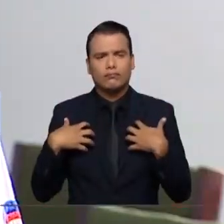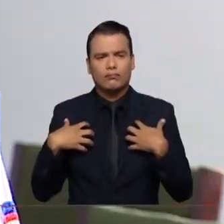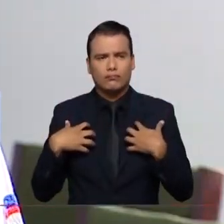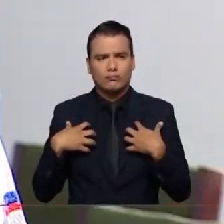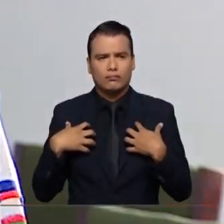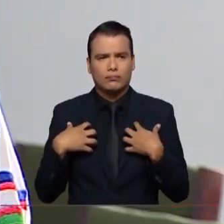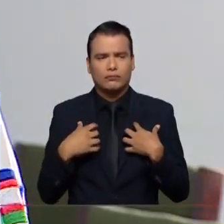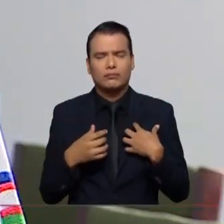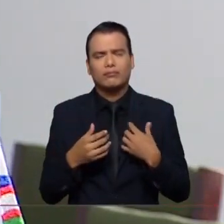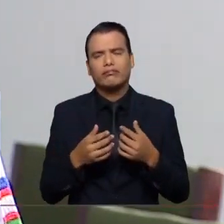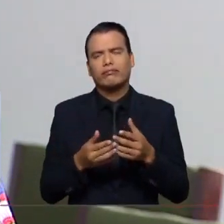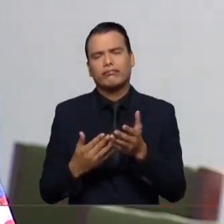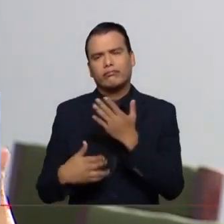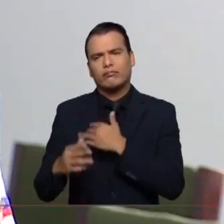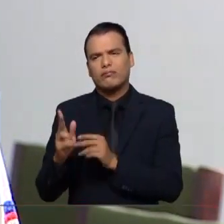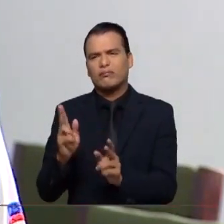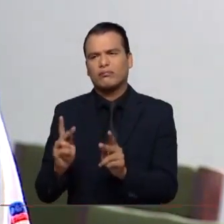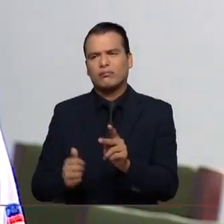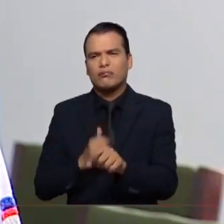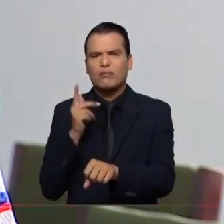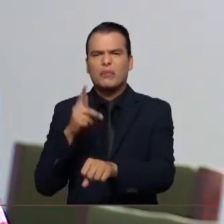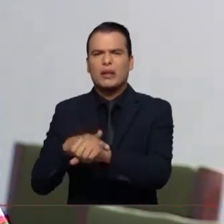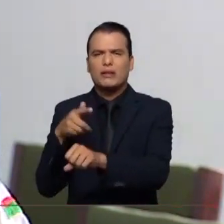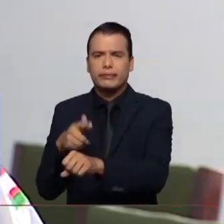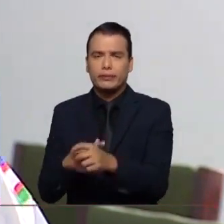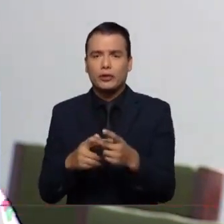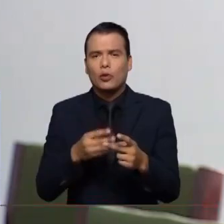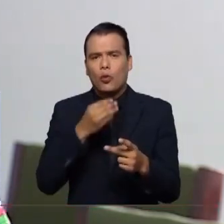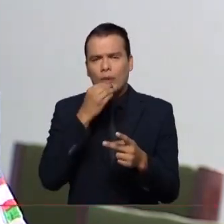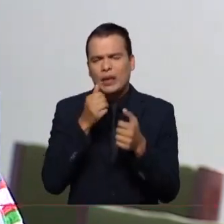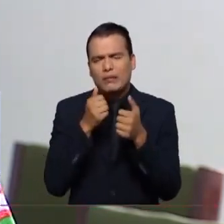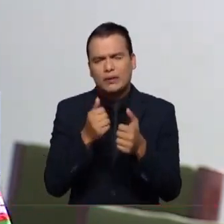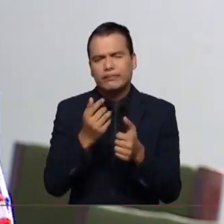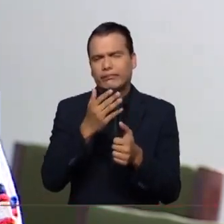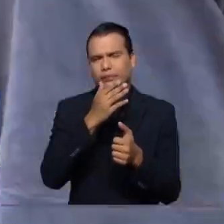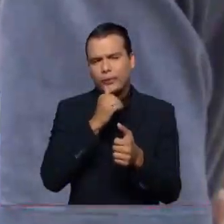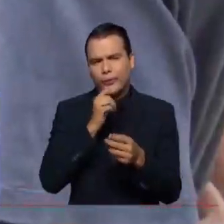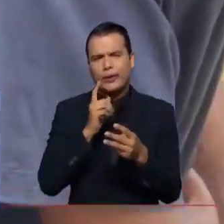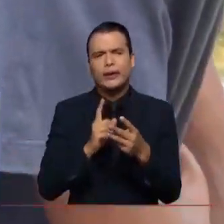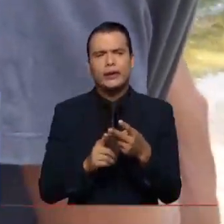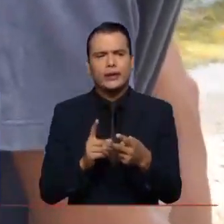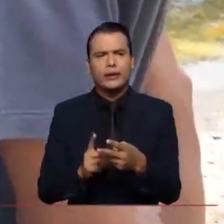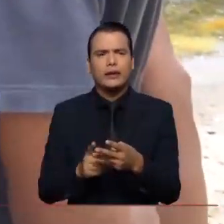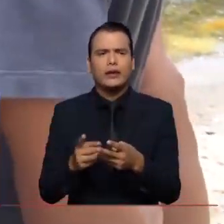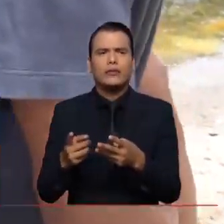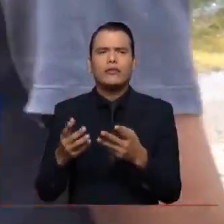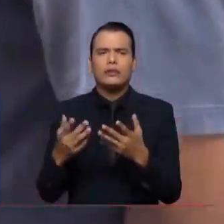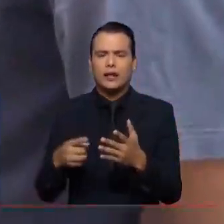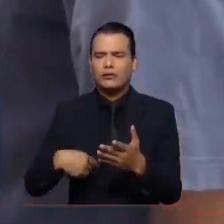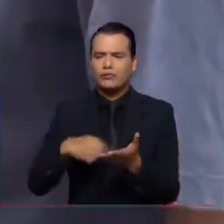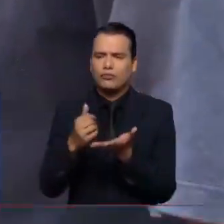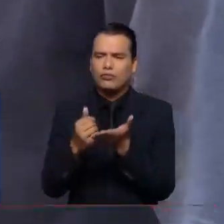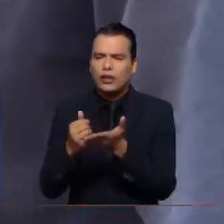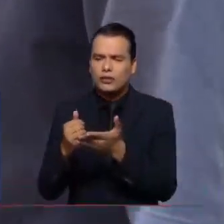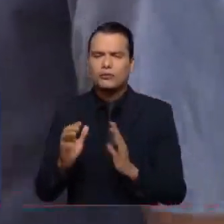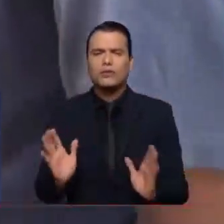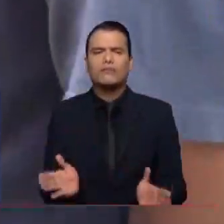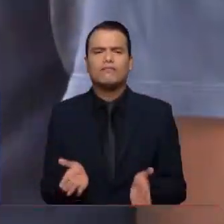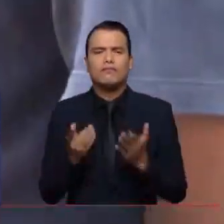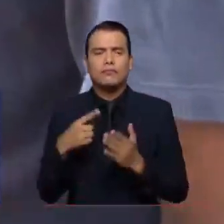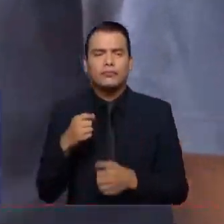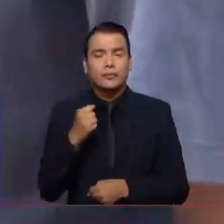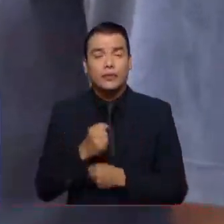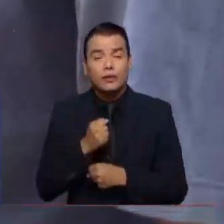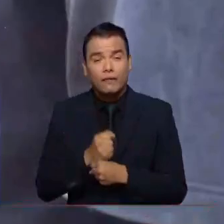animales bien tratados. Son animales con temas de nutrición, son animales que se ha tenido que entrar a recuperar, son animales que han estado en las calles,